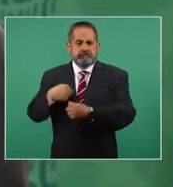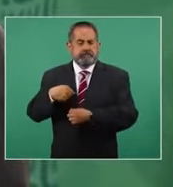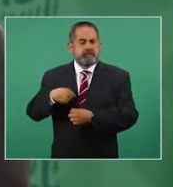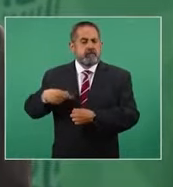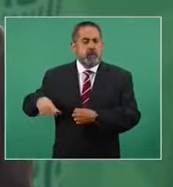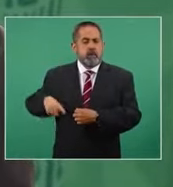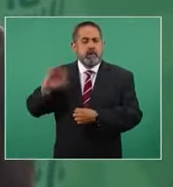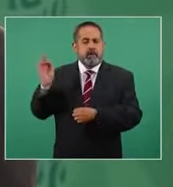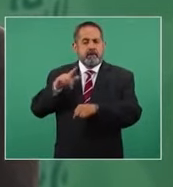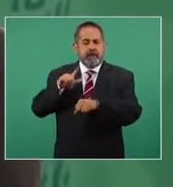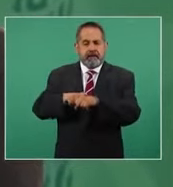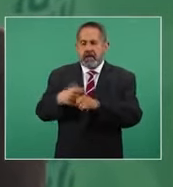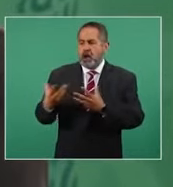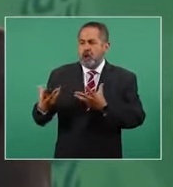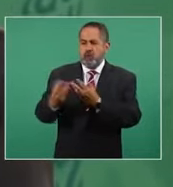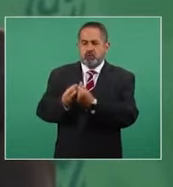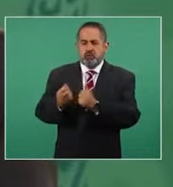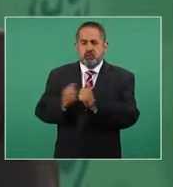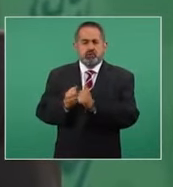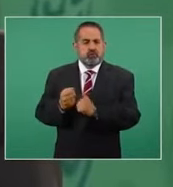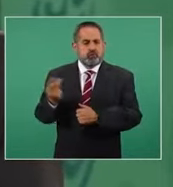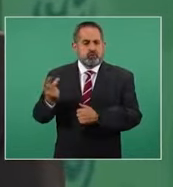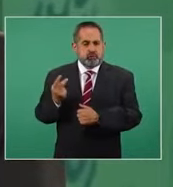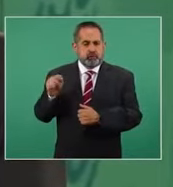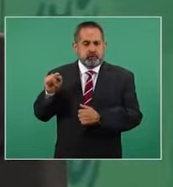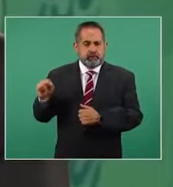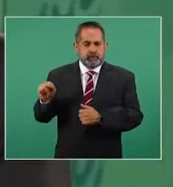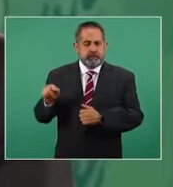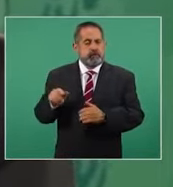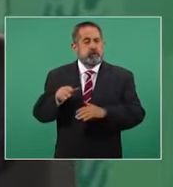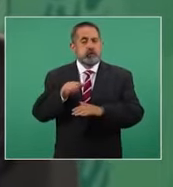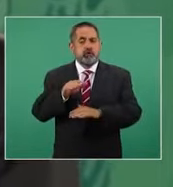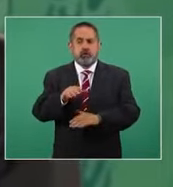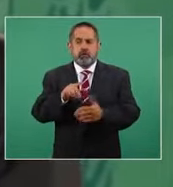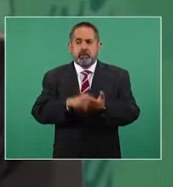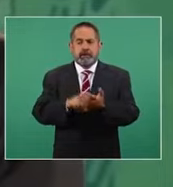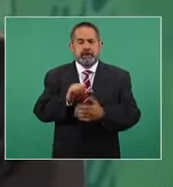federal acerca de lo que